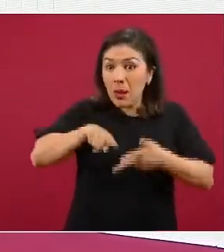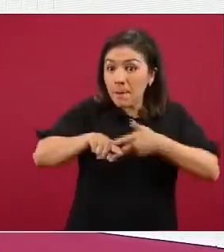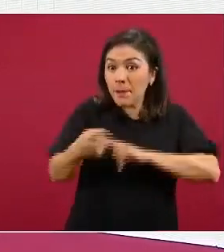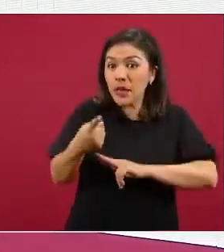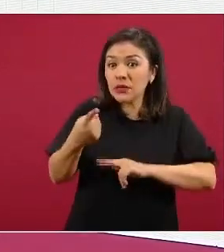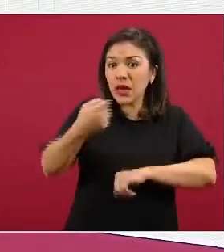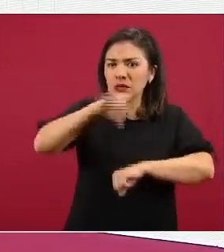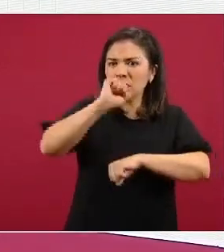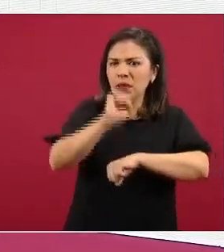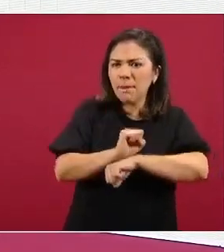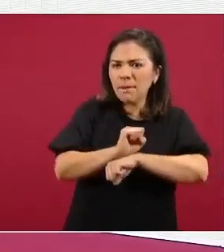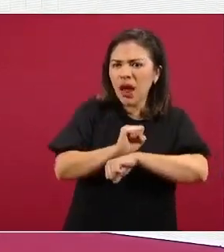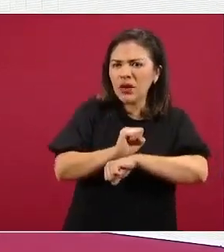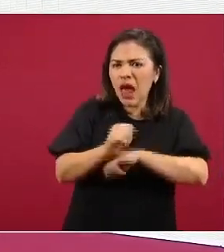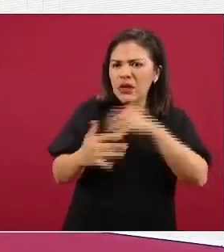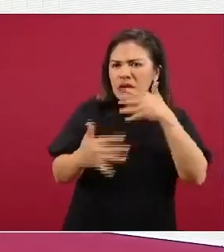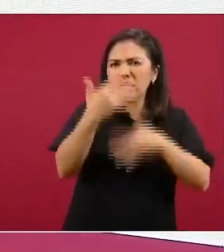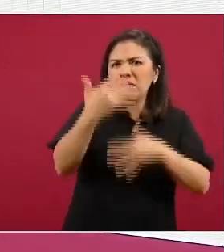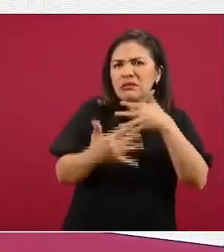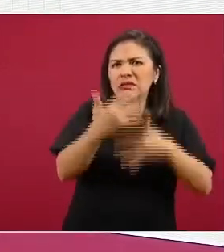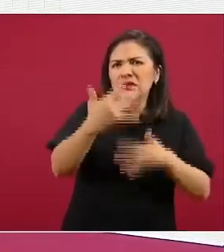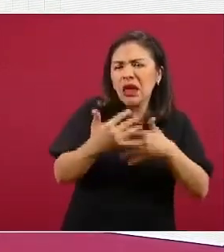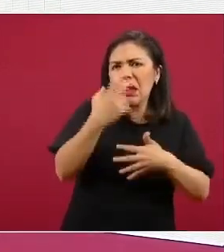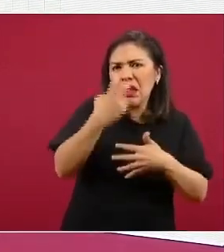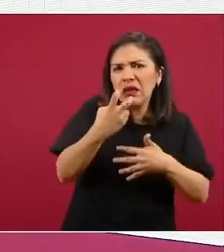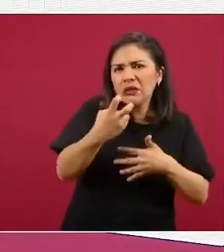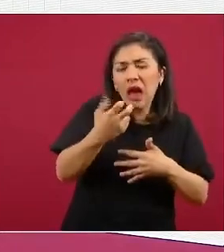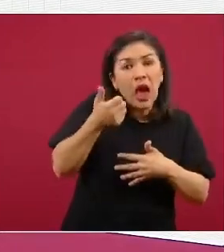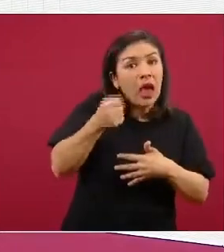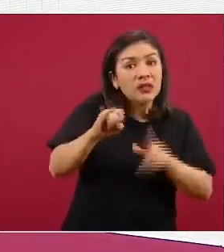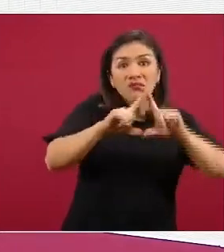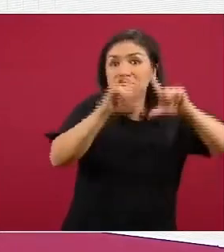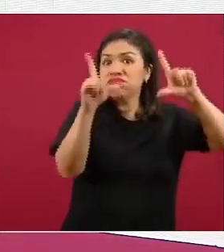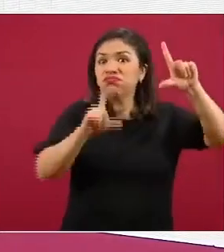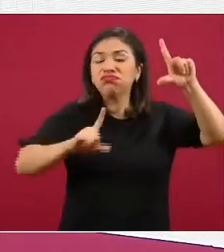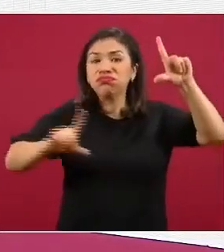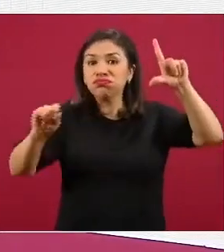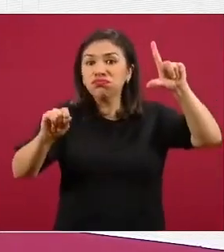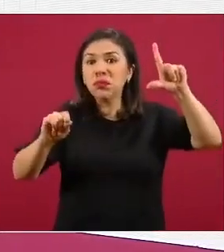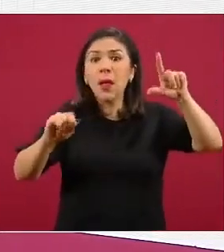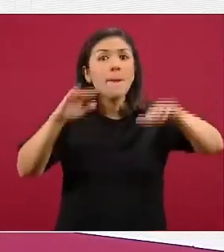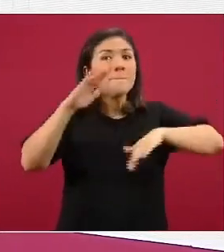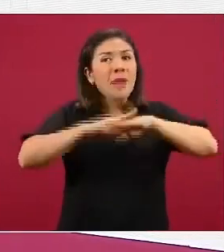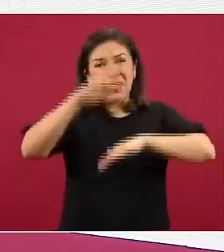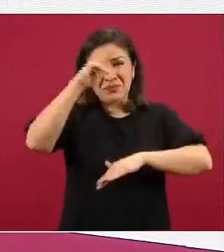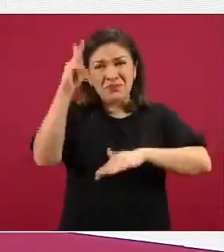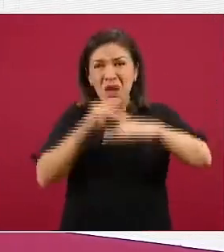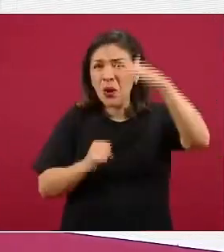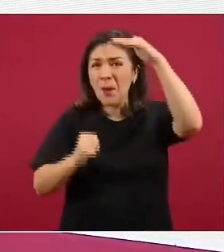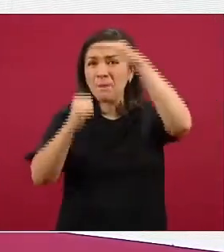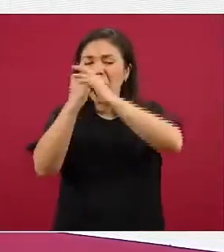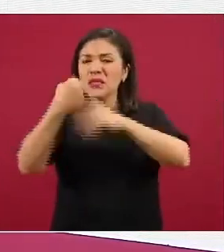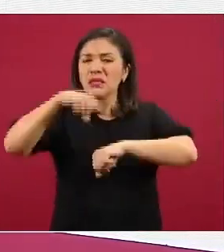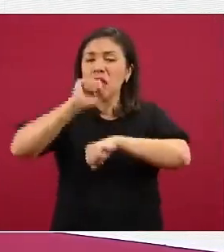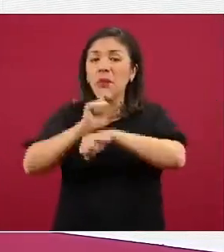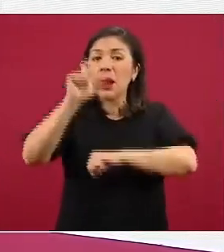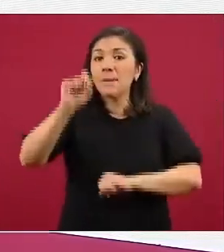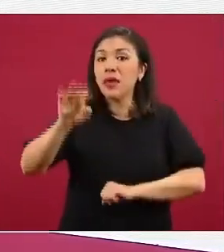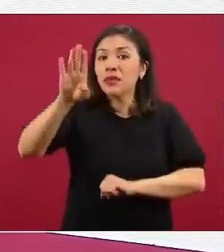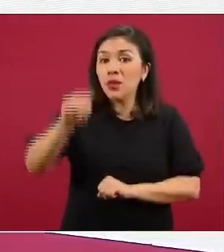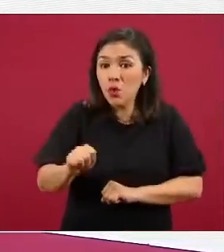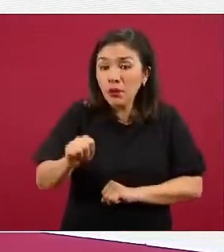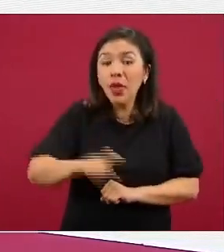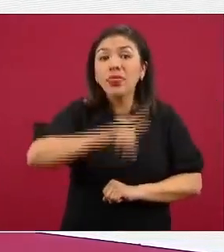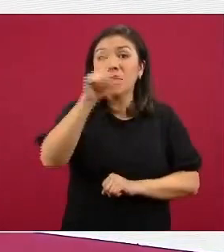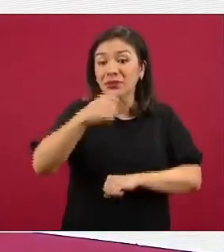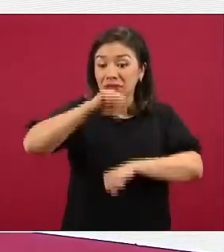menos desde la semana 15, más o menos a nivel nacional. Llegamos a un pico en la semana 29 y